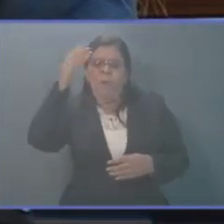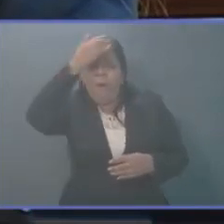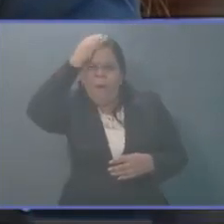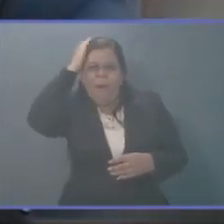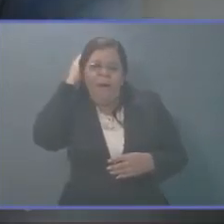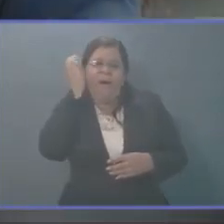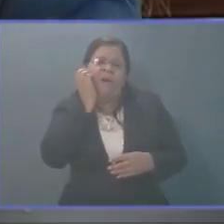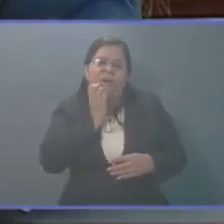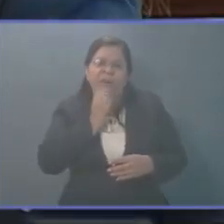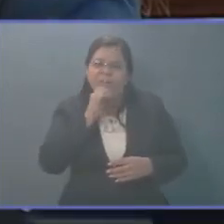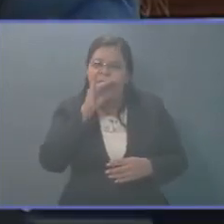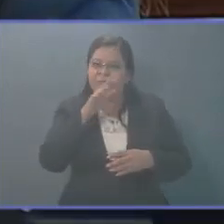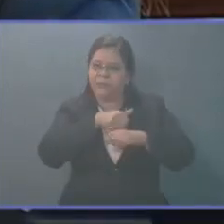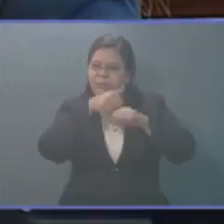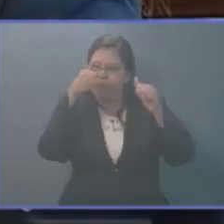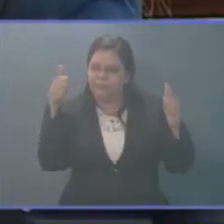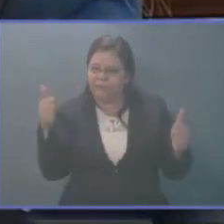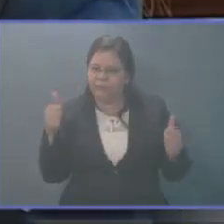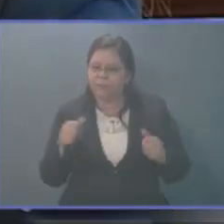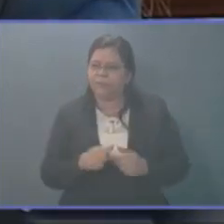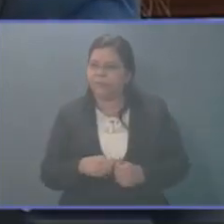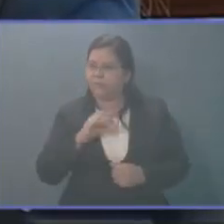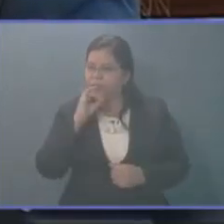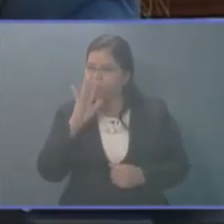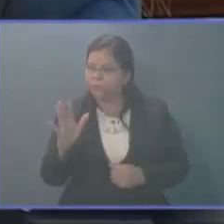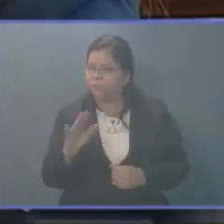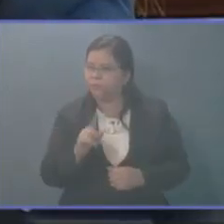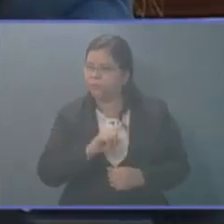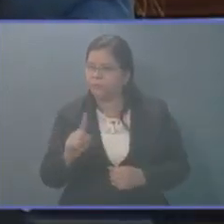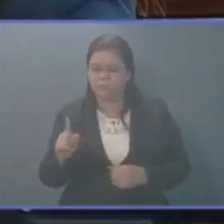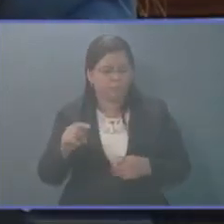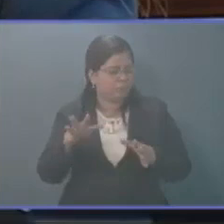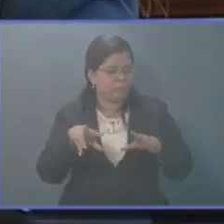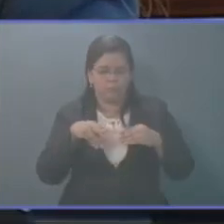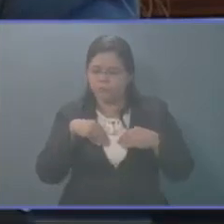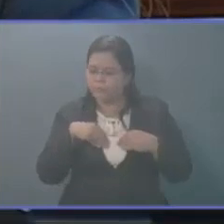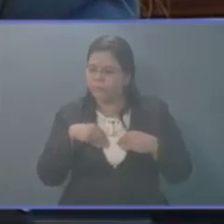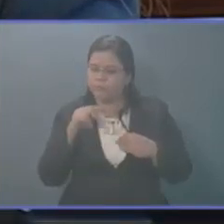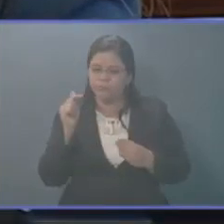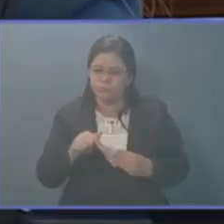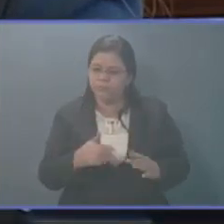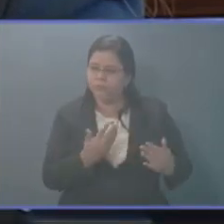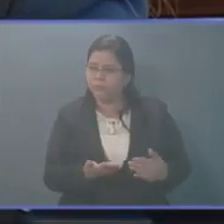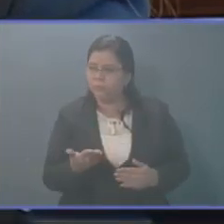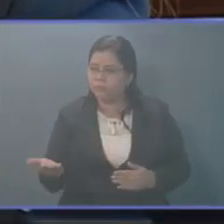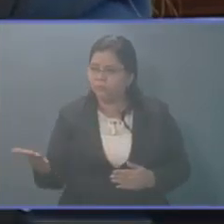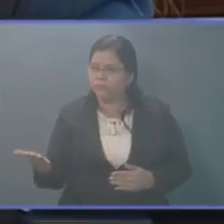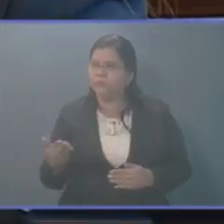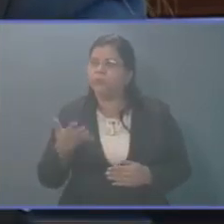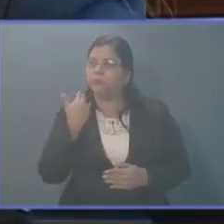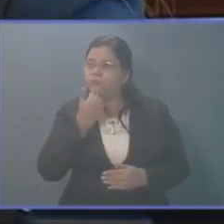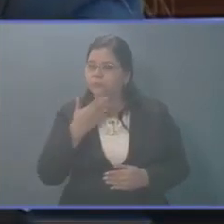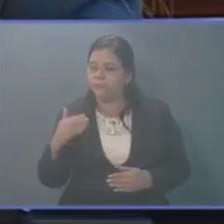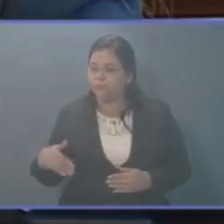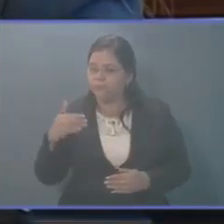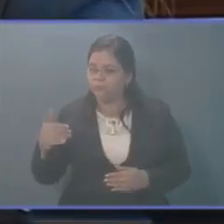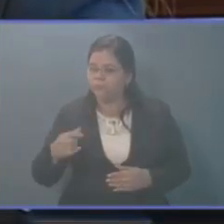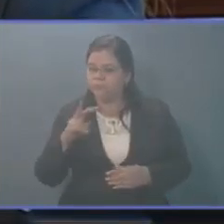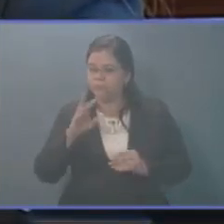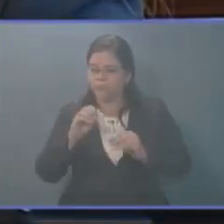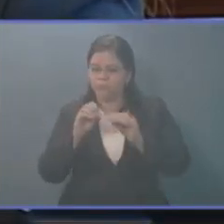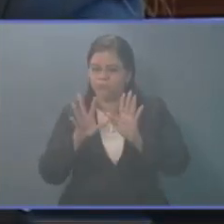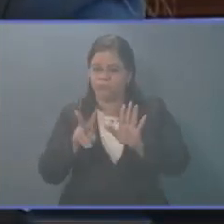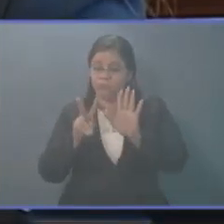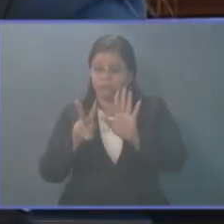en esta ocasión tuvo la oportunidad en contra de uno solo y este fue Emilio Corea. Y bueno,